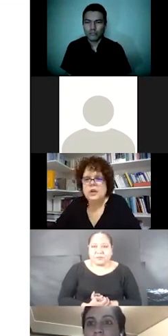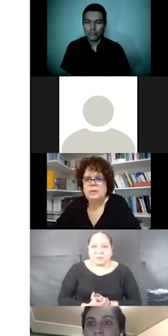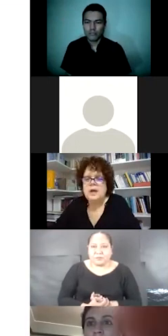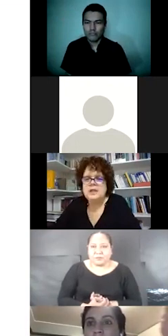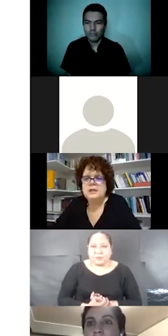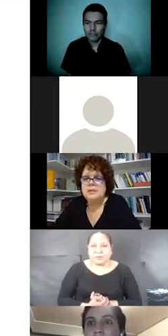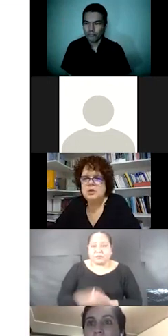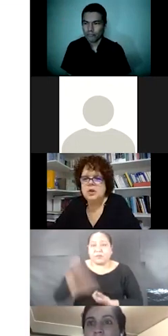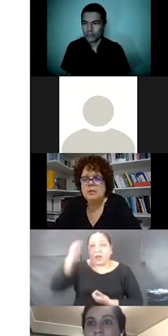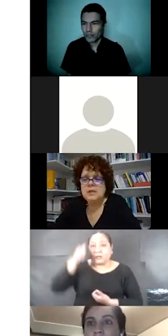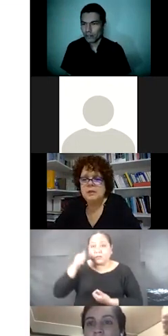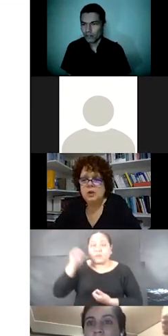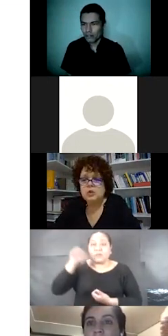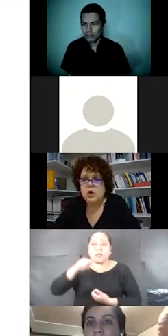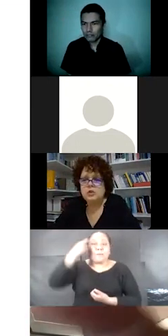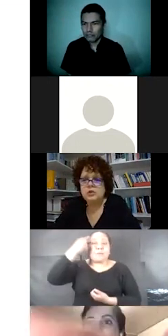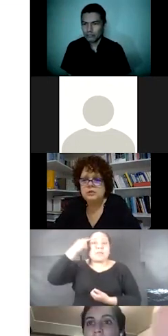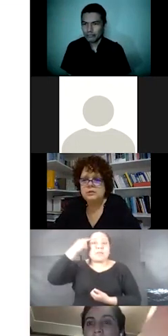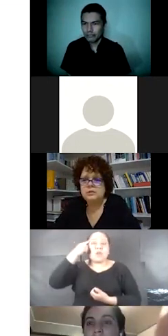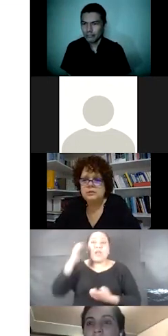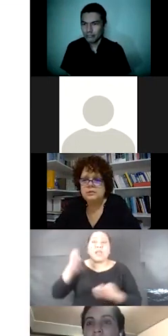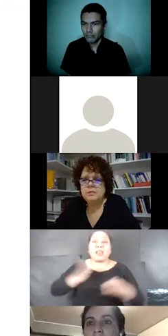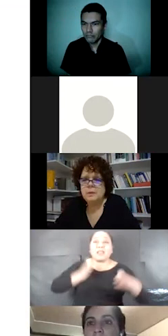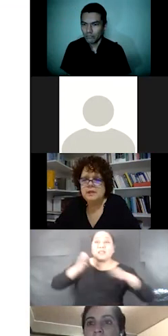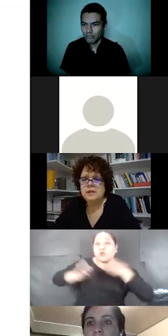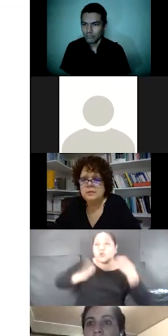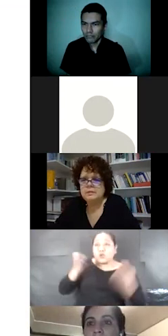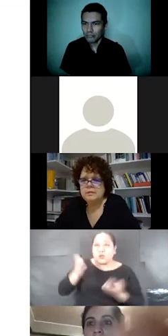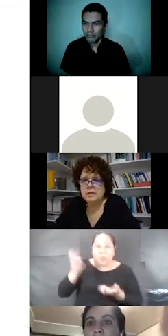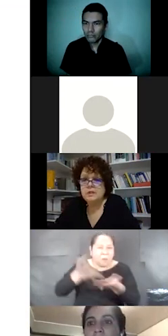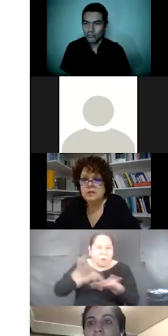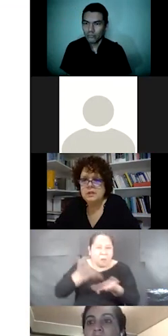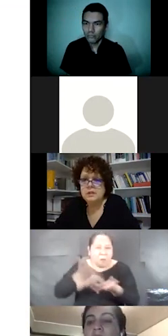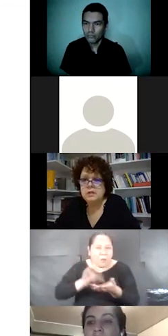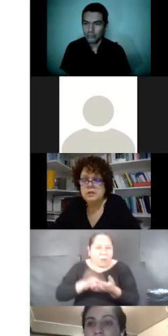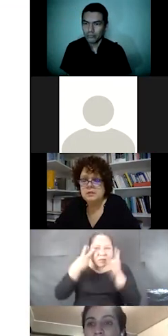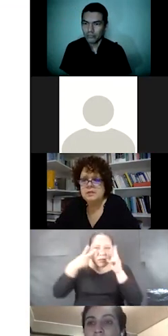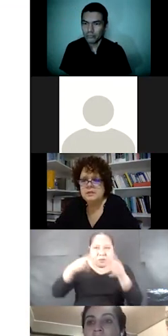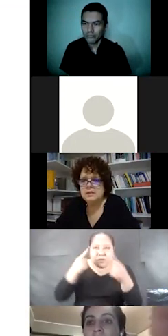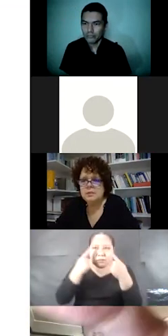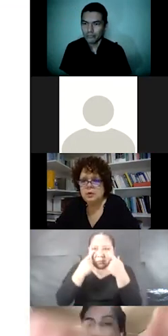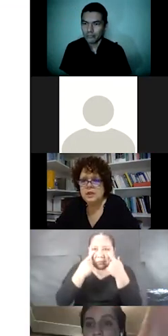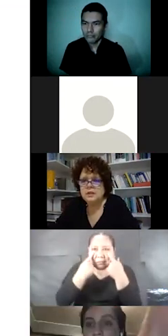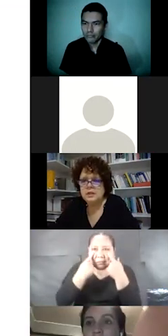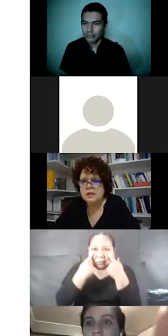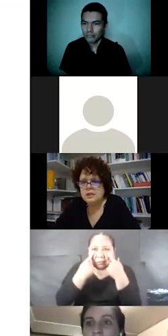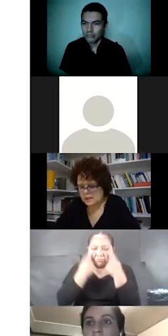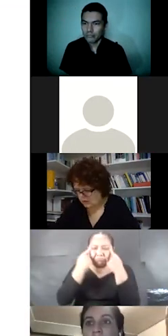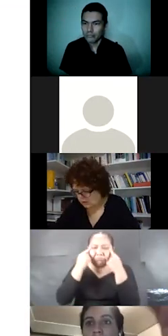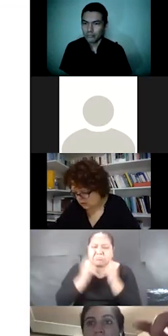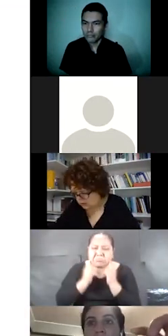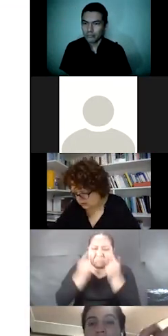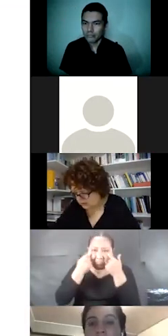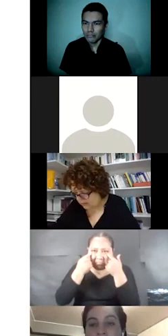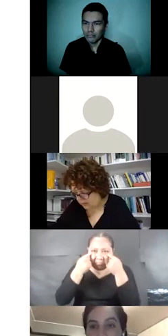Y yo creo que más en las emociones, más se ven los ojos, me parece. Eso sí es más importante,